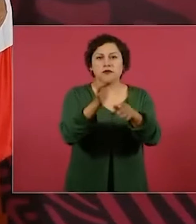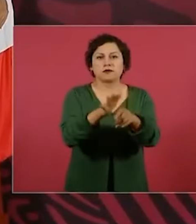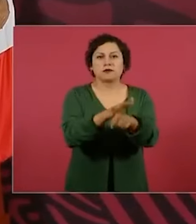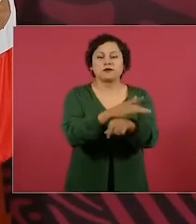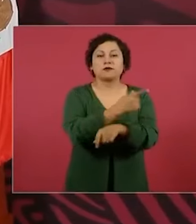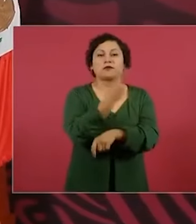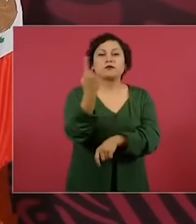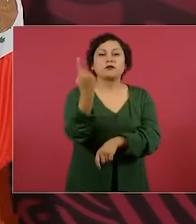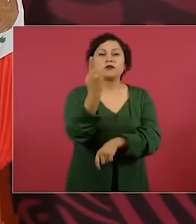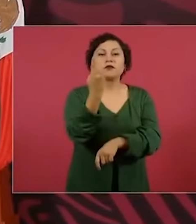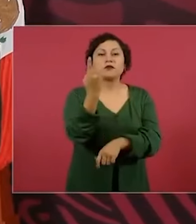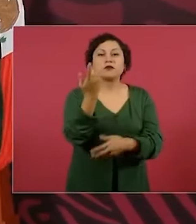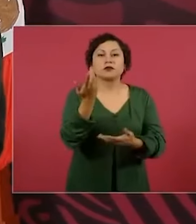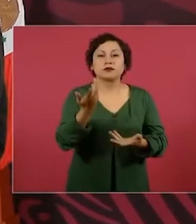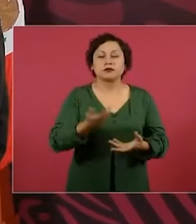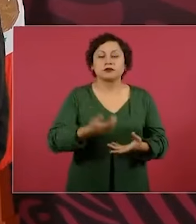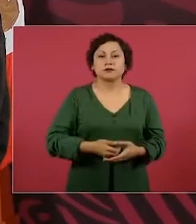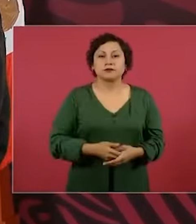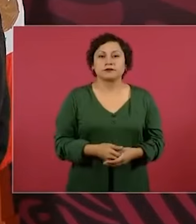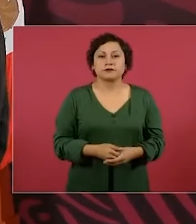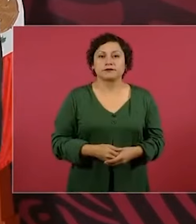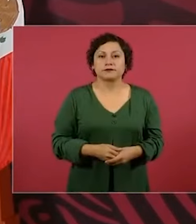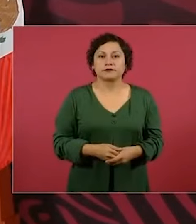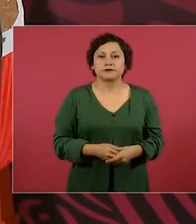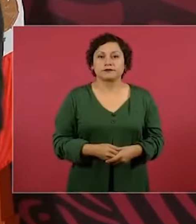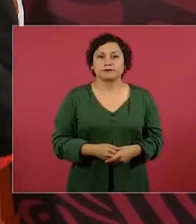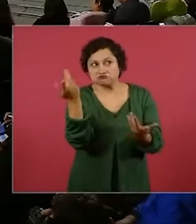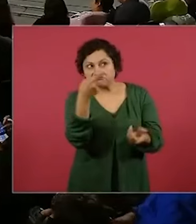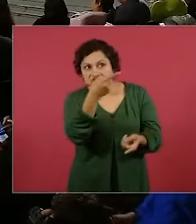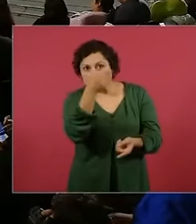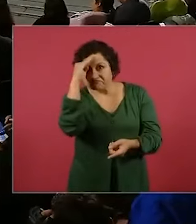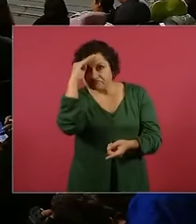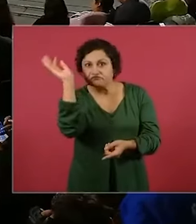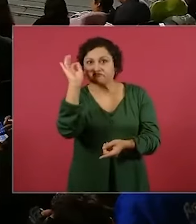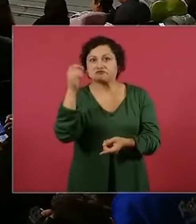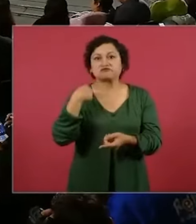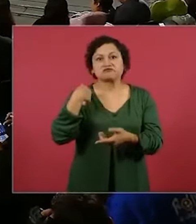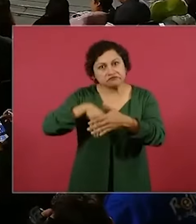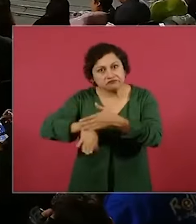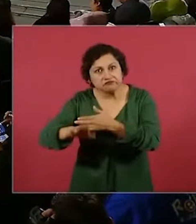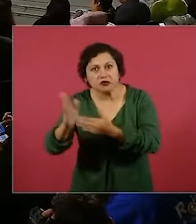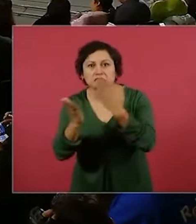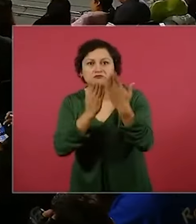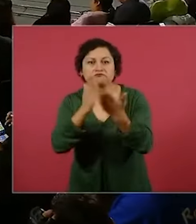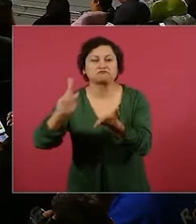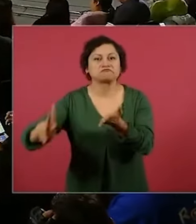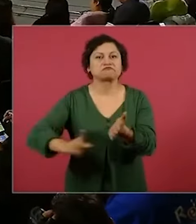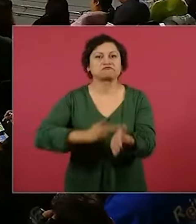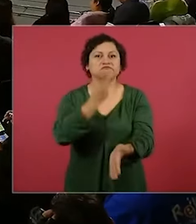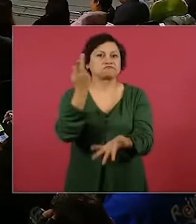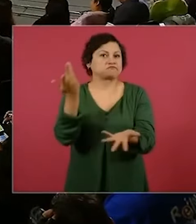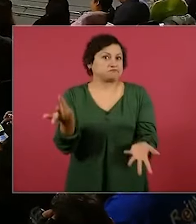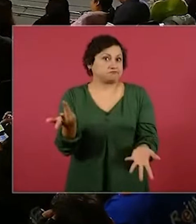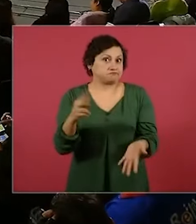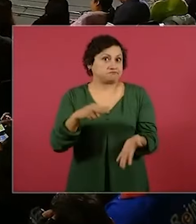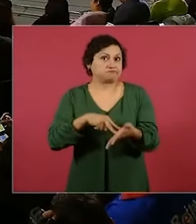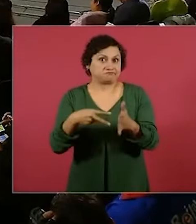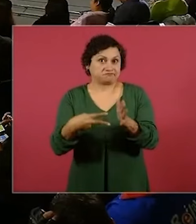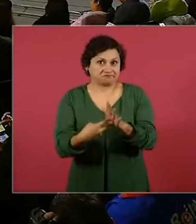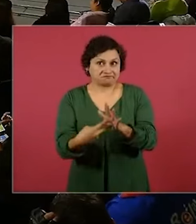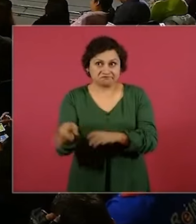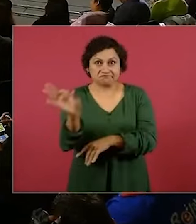sus récords, con datos del INEGI, de la OCDE y de su gobierno. Incluso arremetió en contra de los expresidentes Vicente Fox y